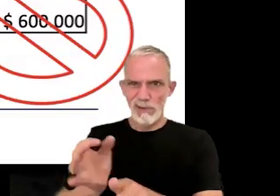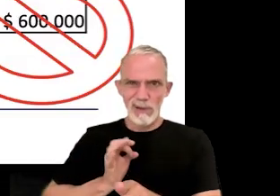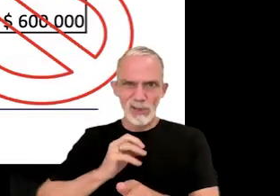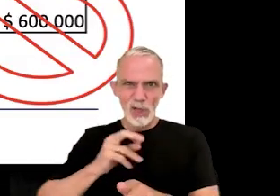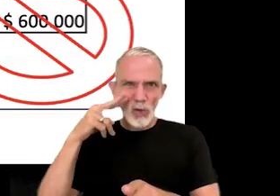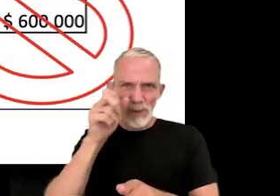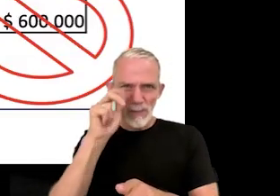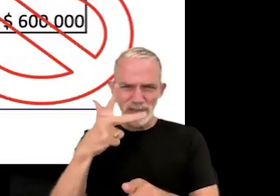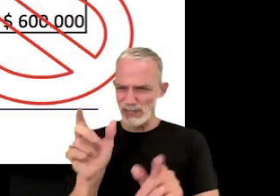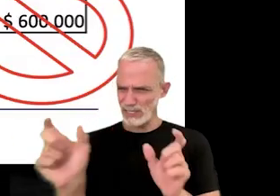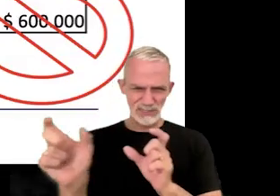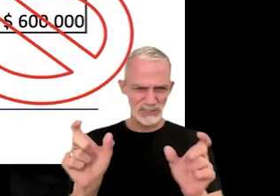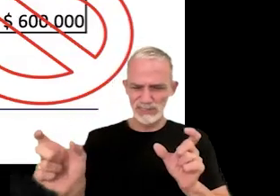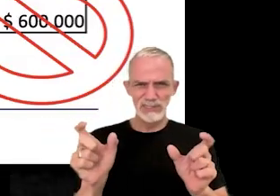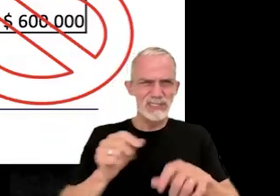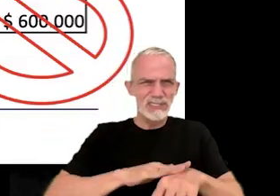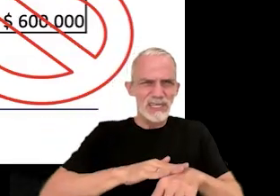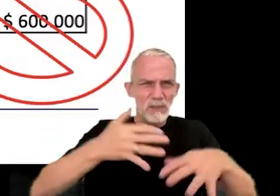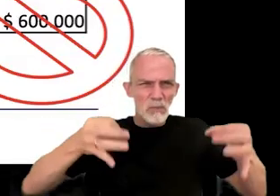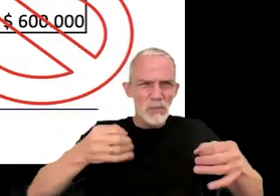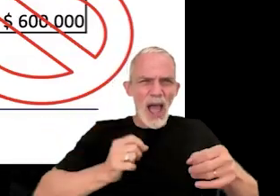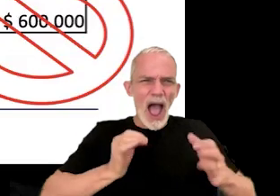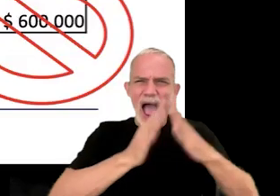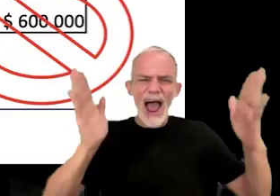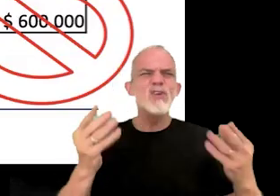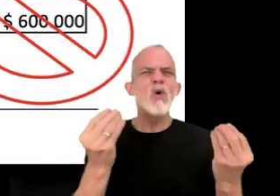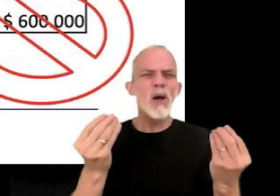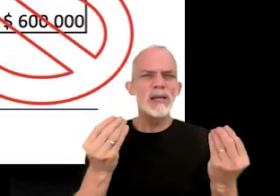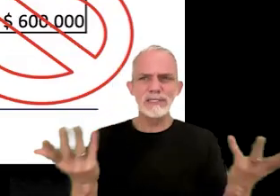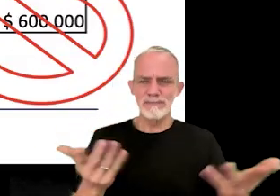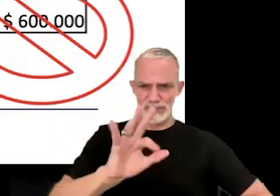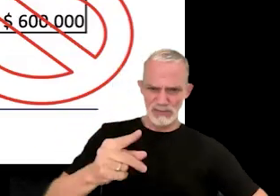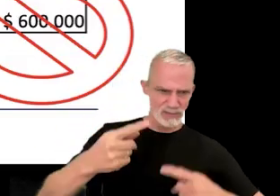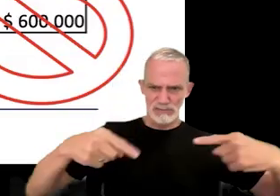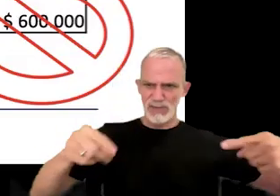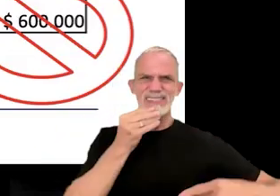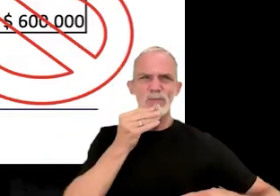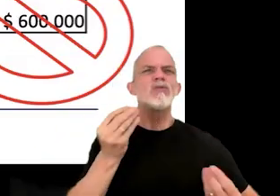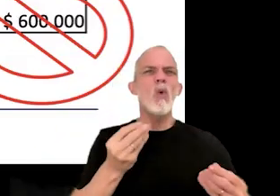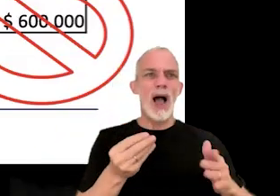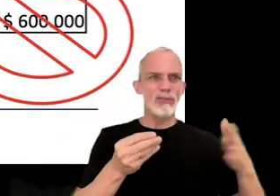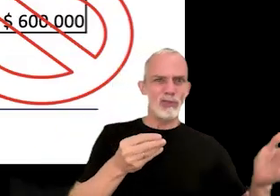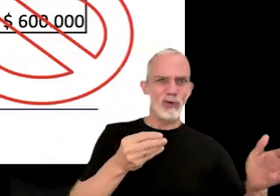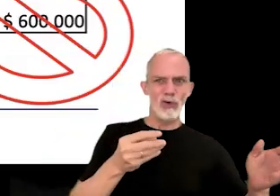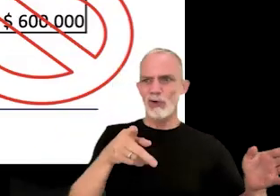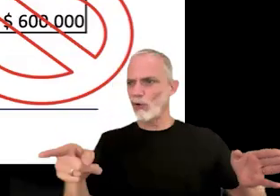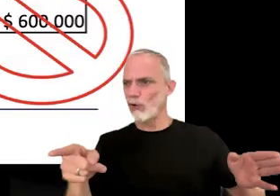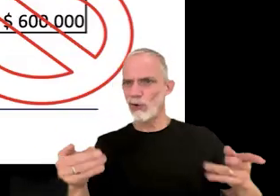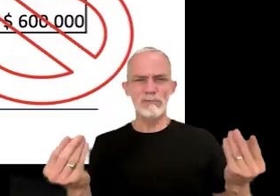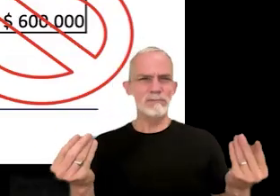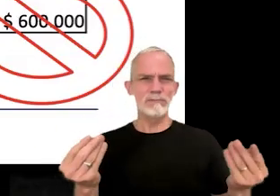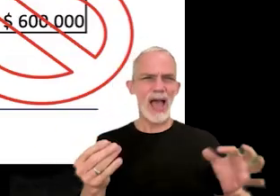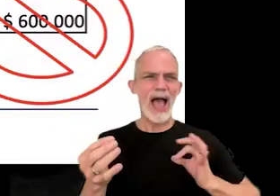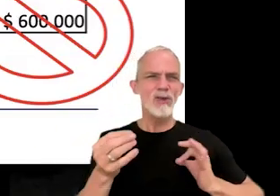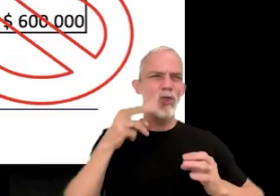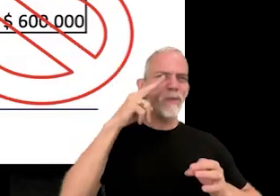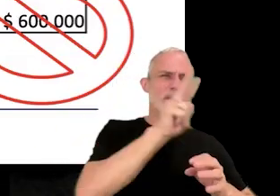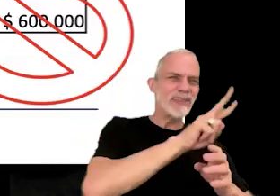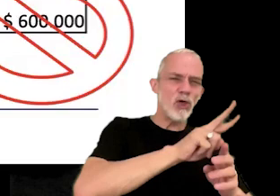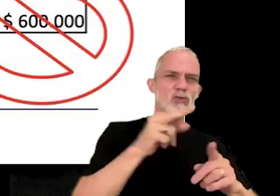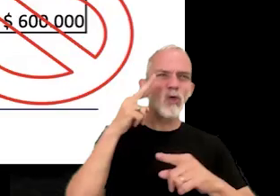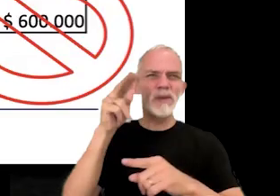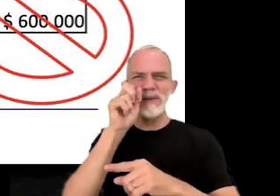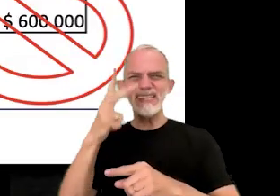2023. Entonces, ¿cuándo es que se comete este delito, no? ¿Cuándo es? ¿A qué se refiere con